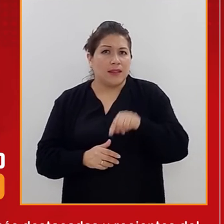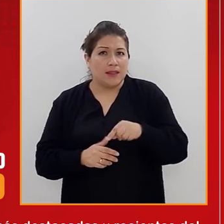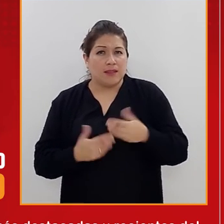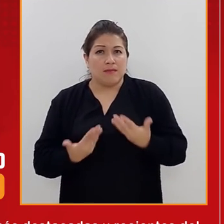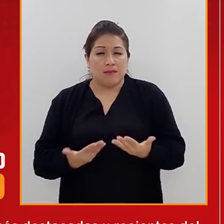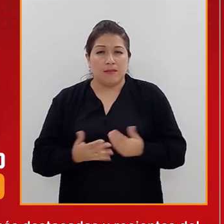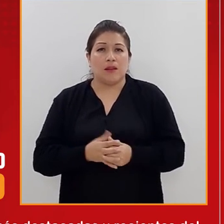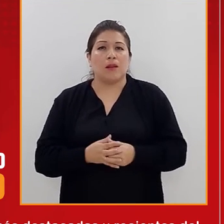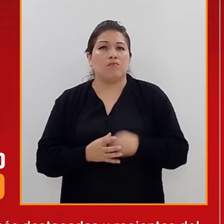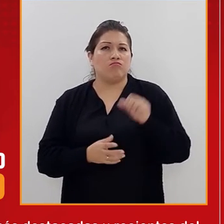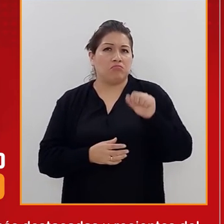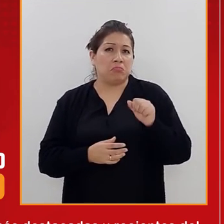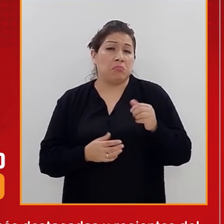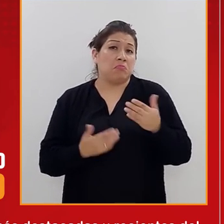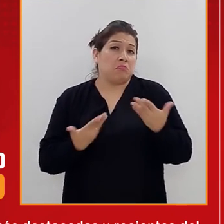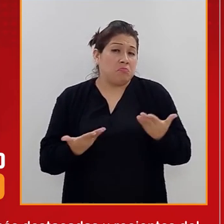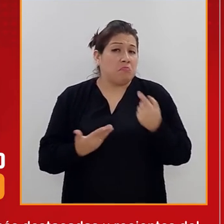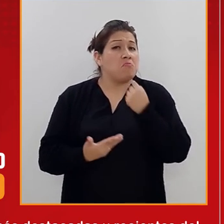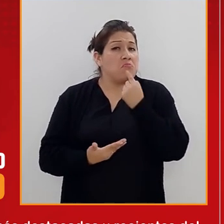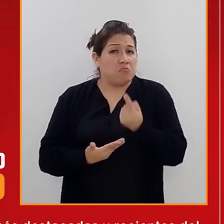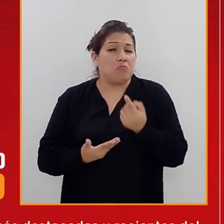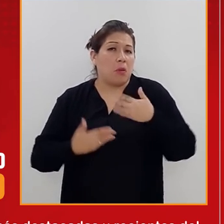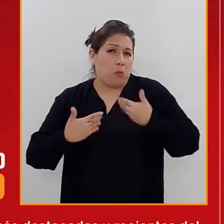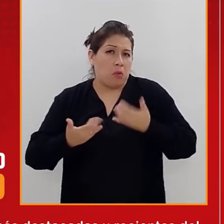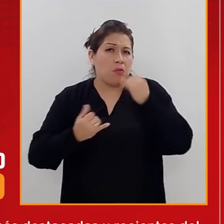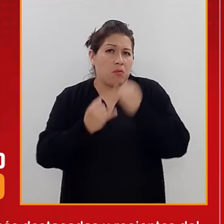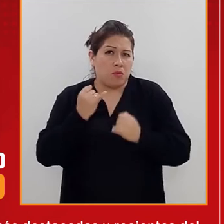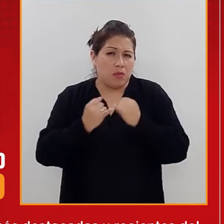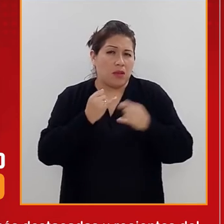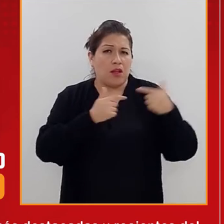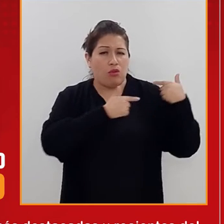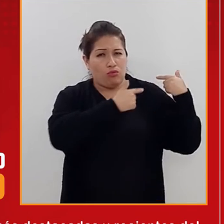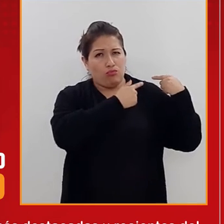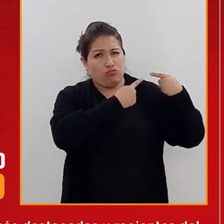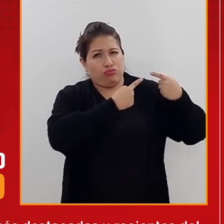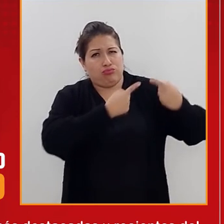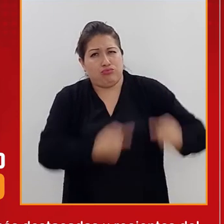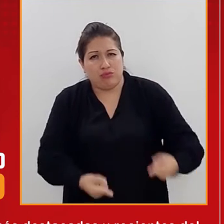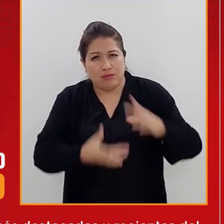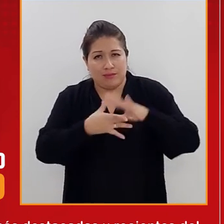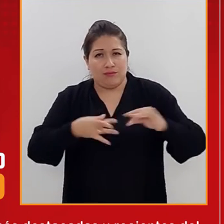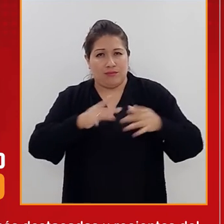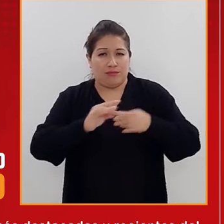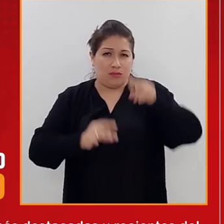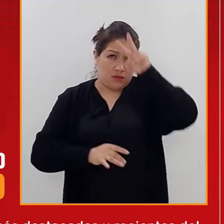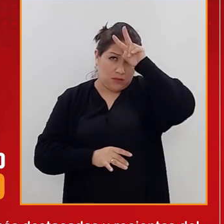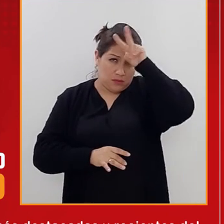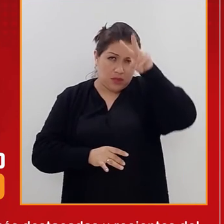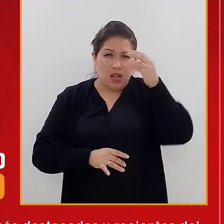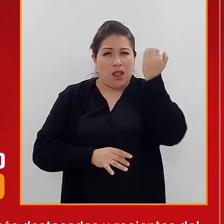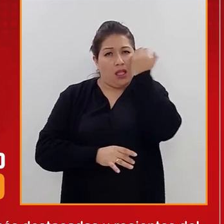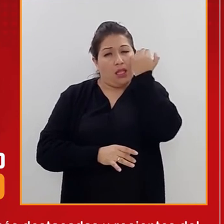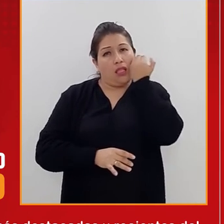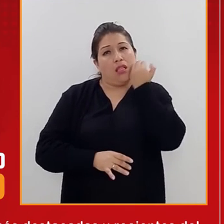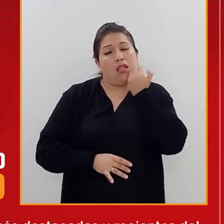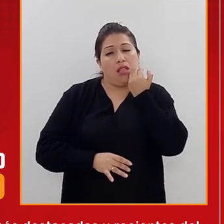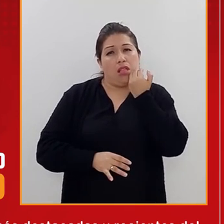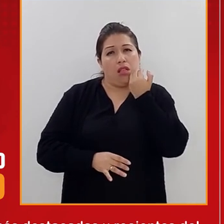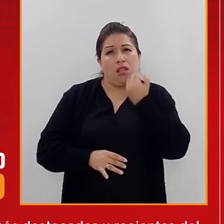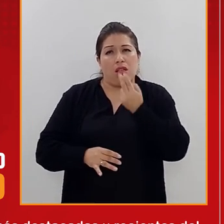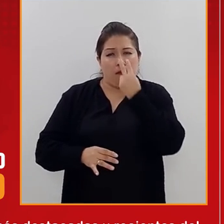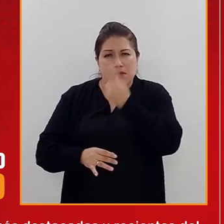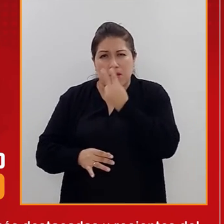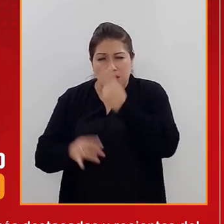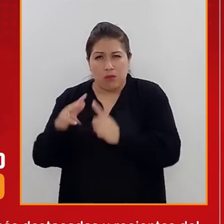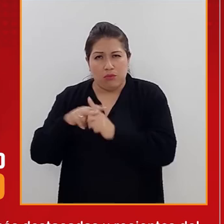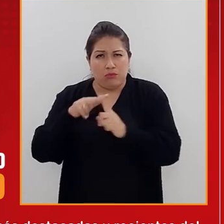29973. En ese sentido, se puede concluir que si bien a lo largo de la historia del Perú y de los pueblos